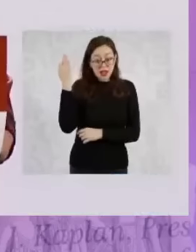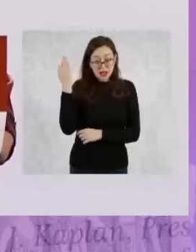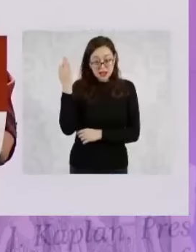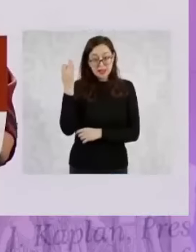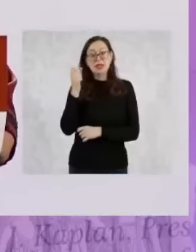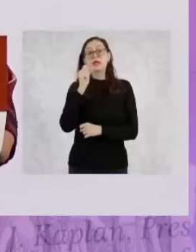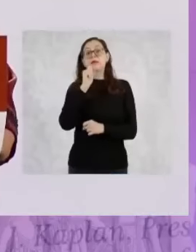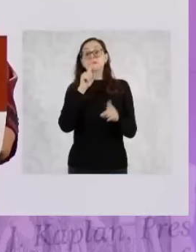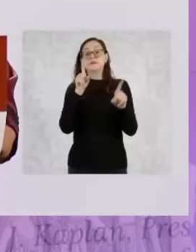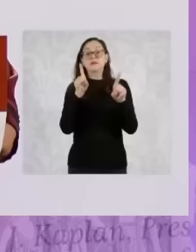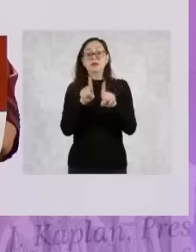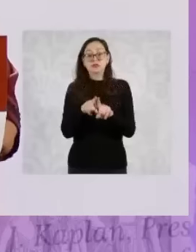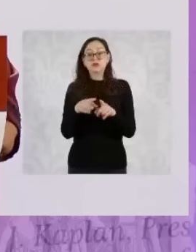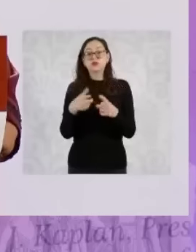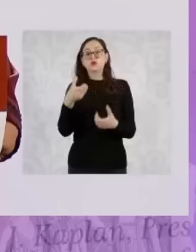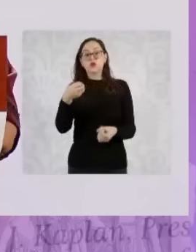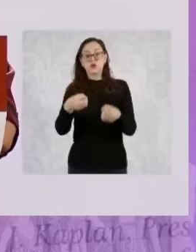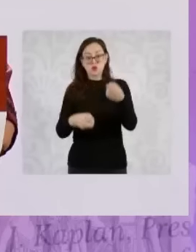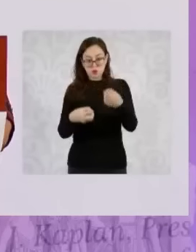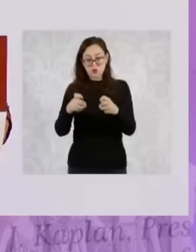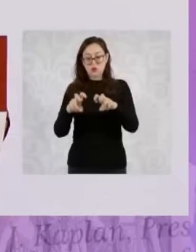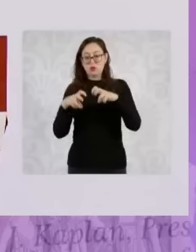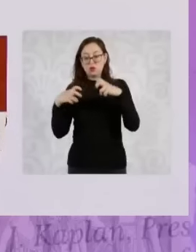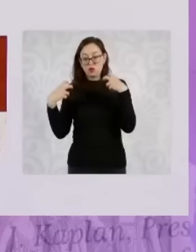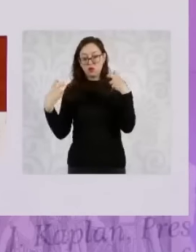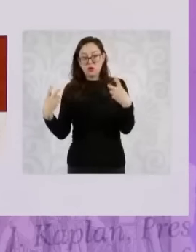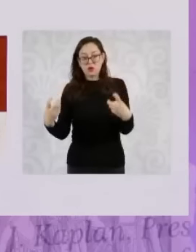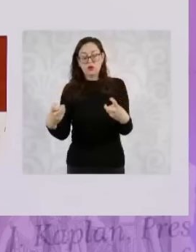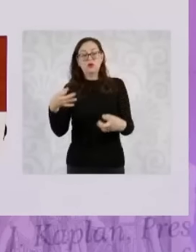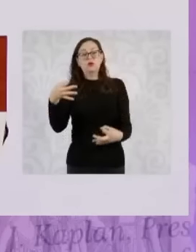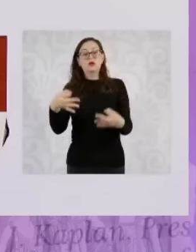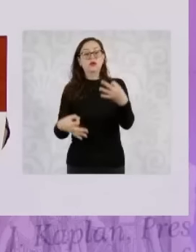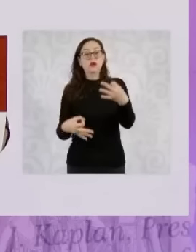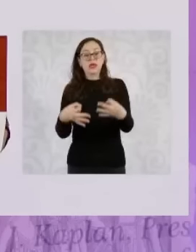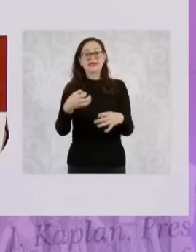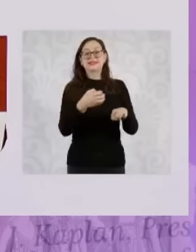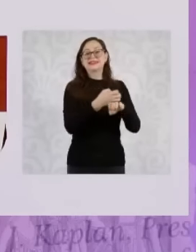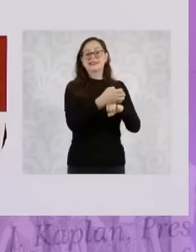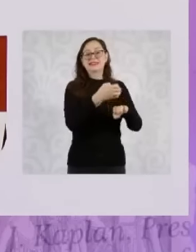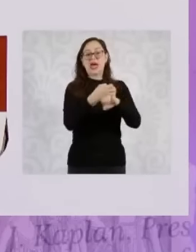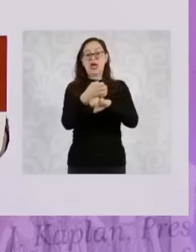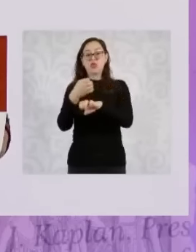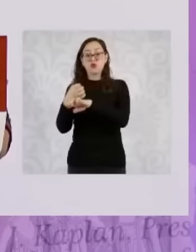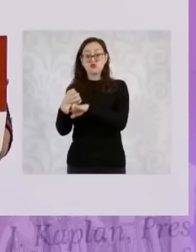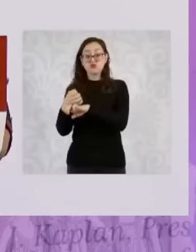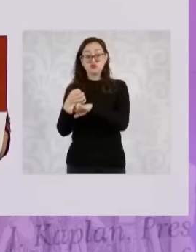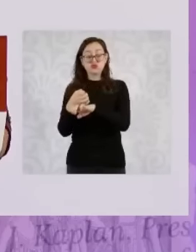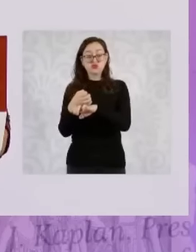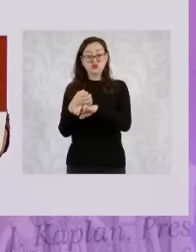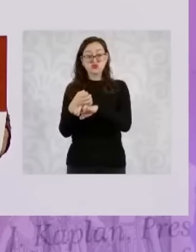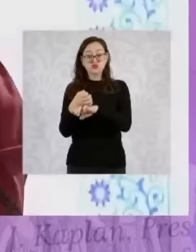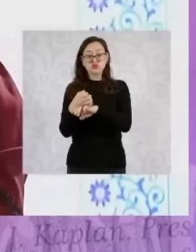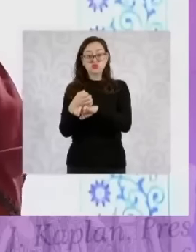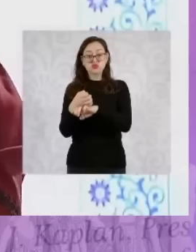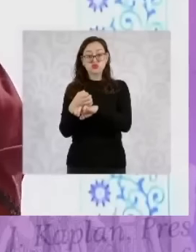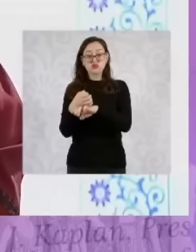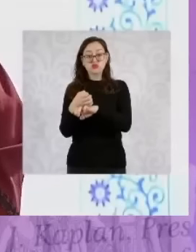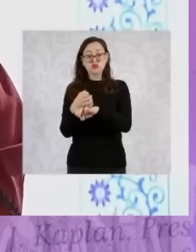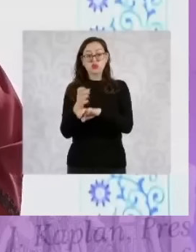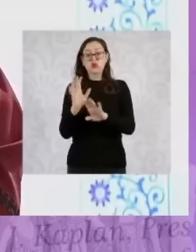denominó la ley otro de los cambios que viene es que están diciendo Cuándo empieza el proceso electoral Que prácticamente